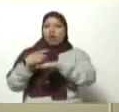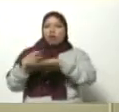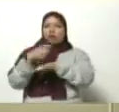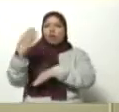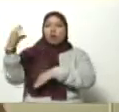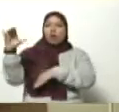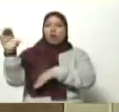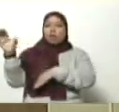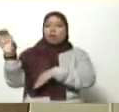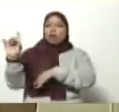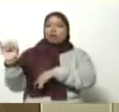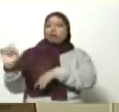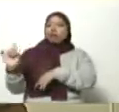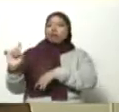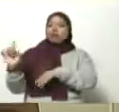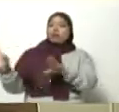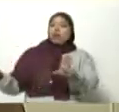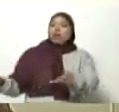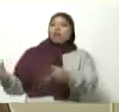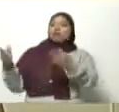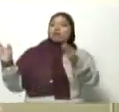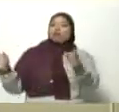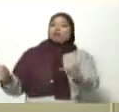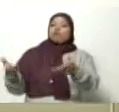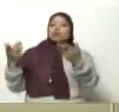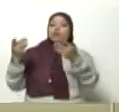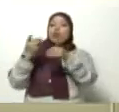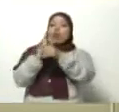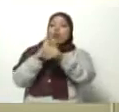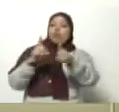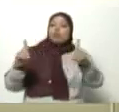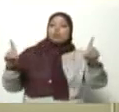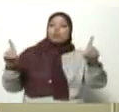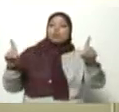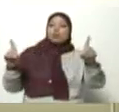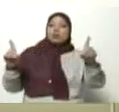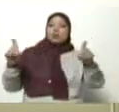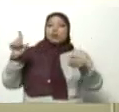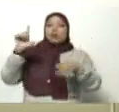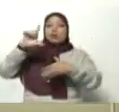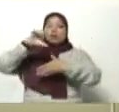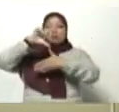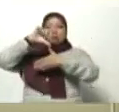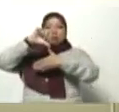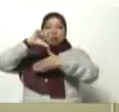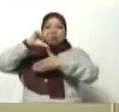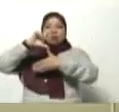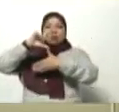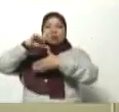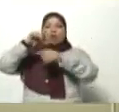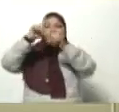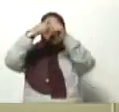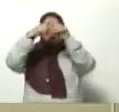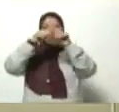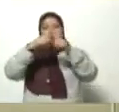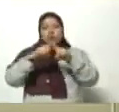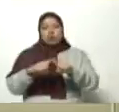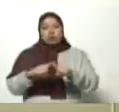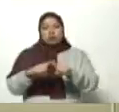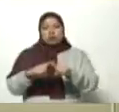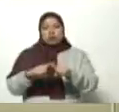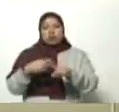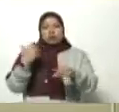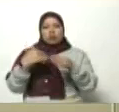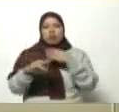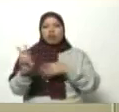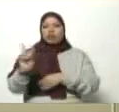garantice o que promueva la democracia en el continente y también la rendición de cuentas